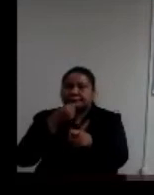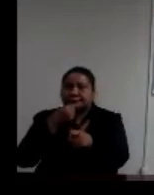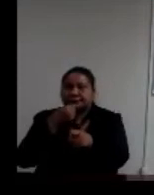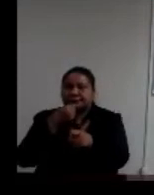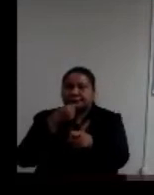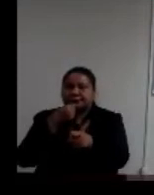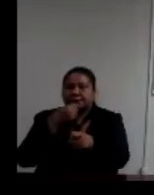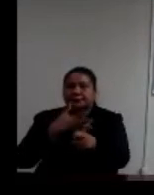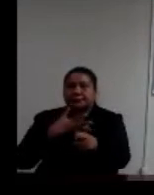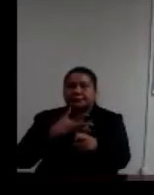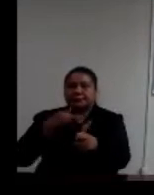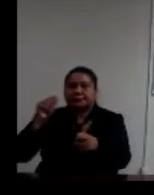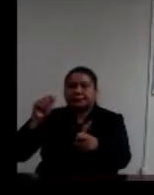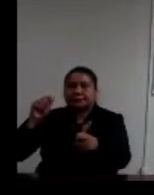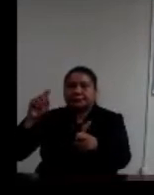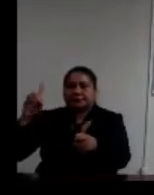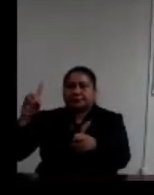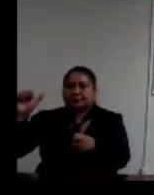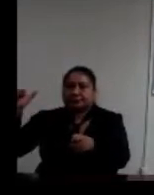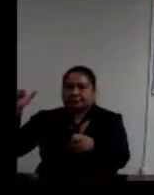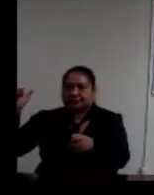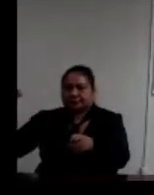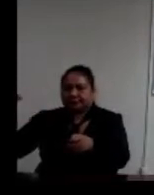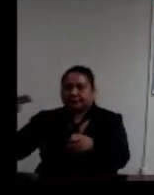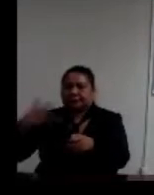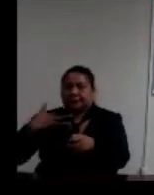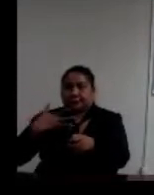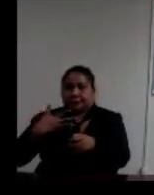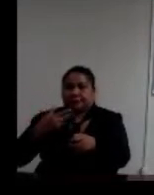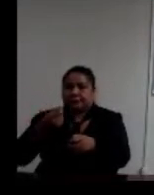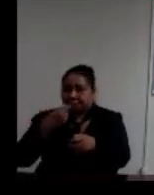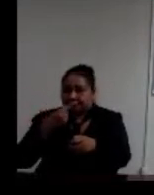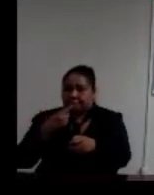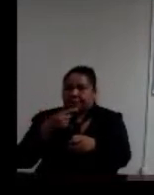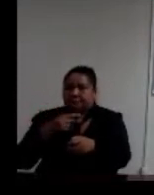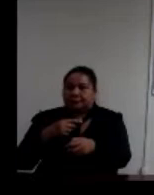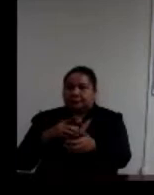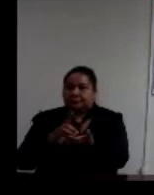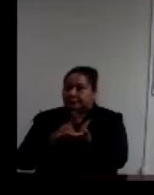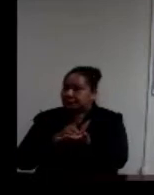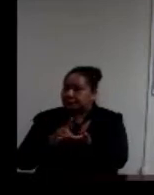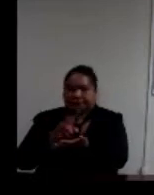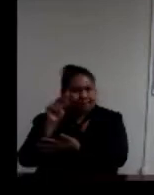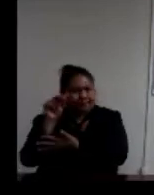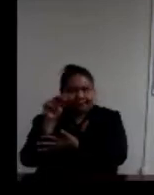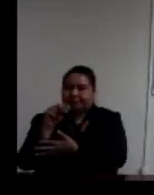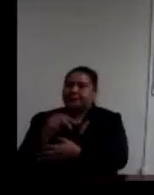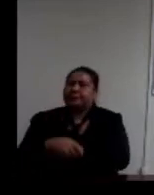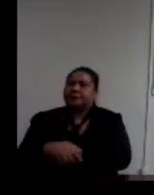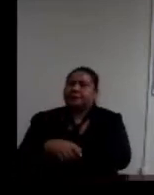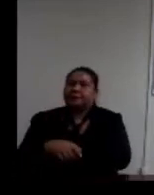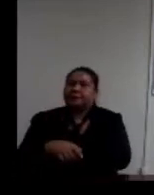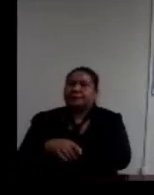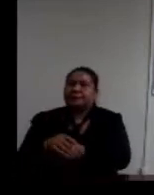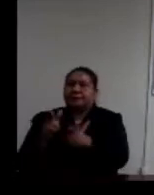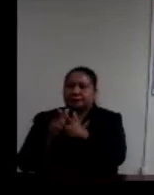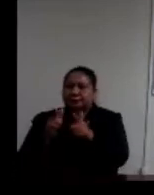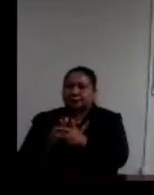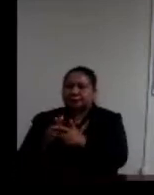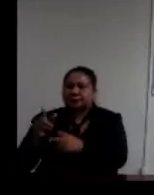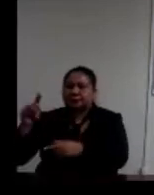niños que tienen TDA con tratamiento que no llegaron al consumo de sustancias. Y el grupo